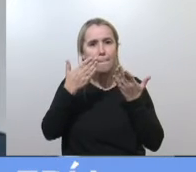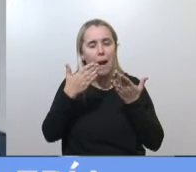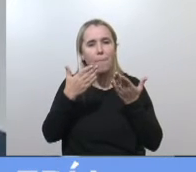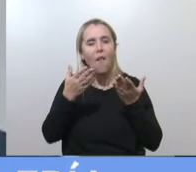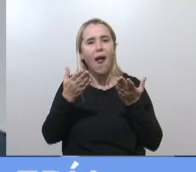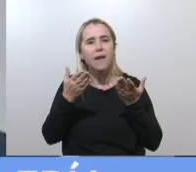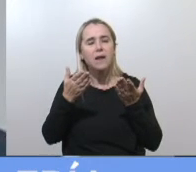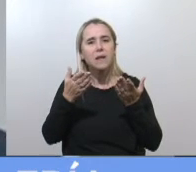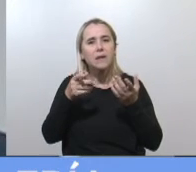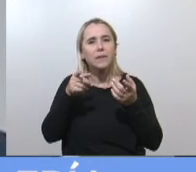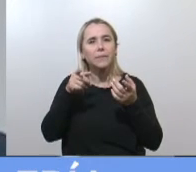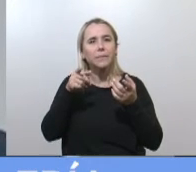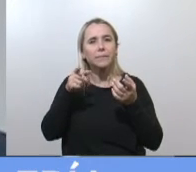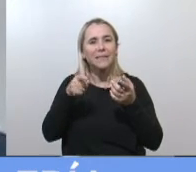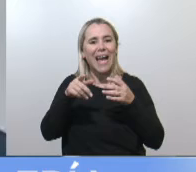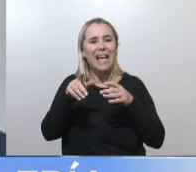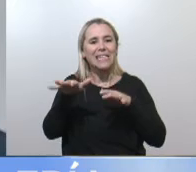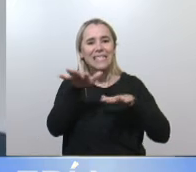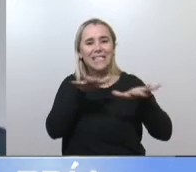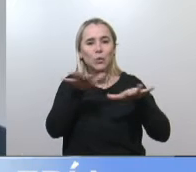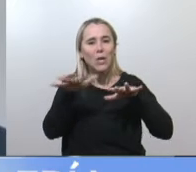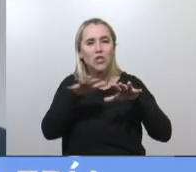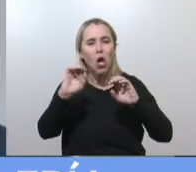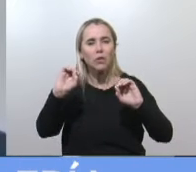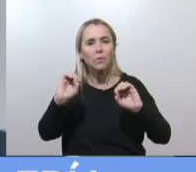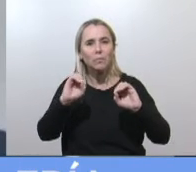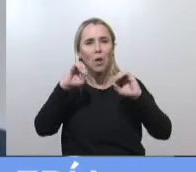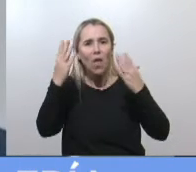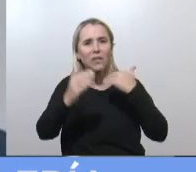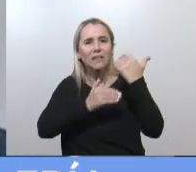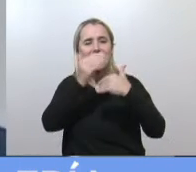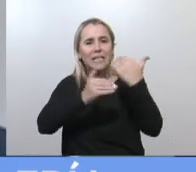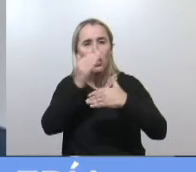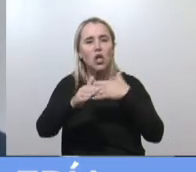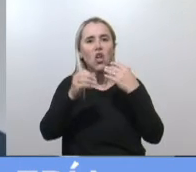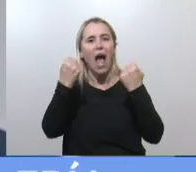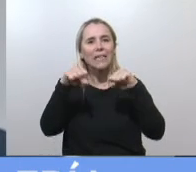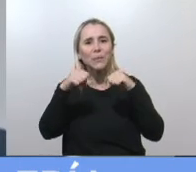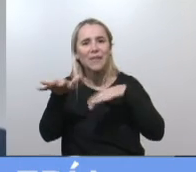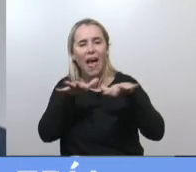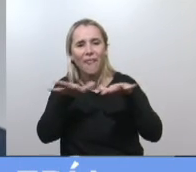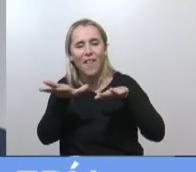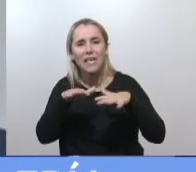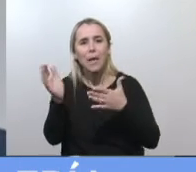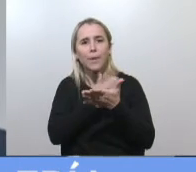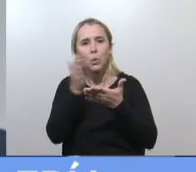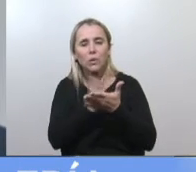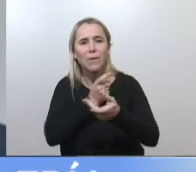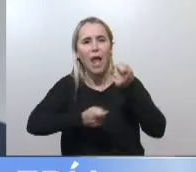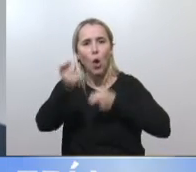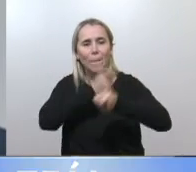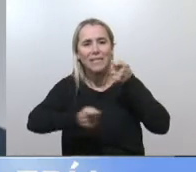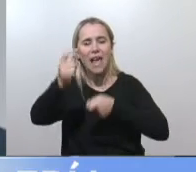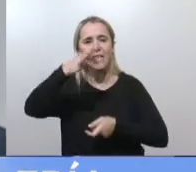afincamiento en condiciones de razonable modernidad y el desarrollo de actividades productivas, comerciales y